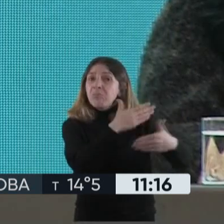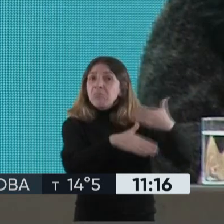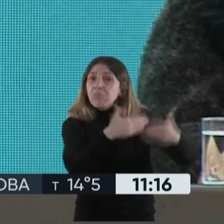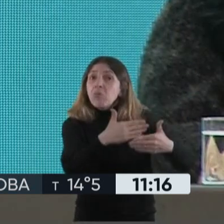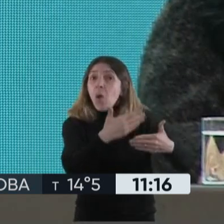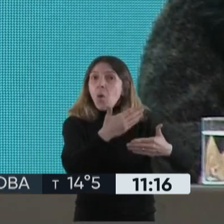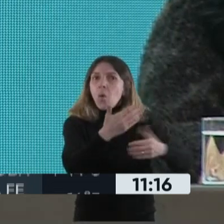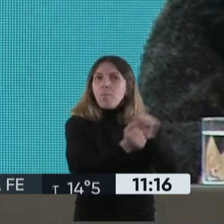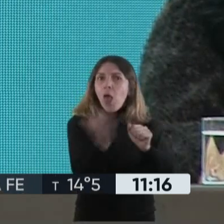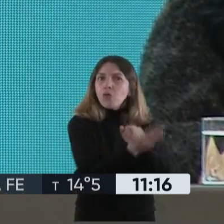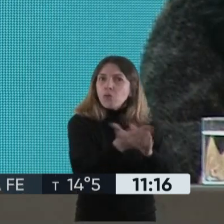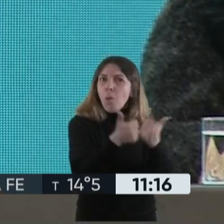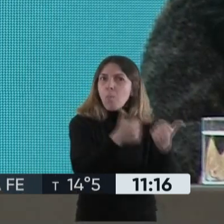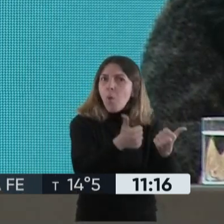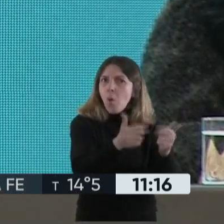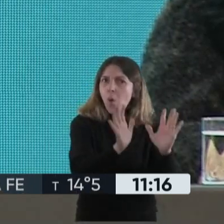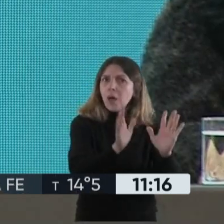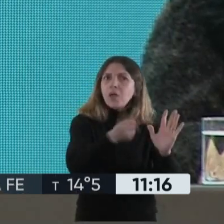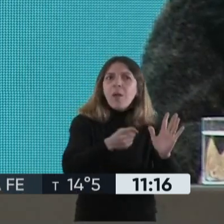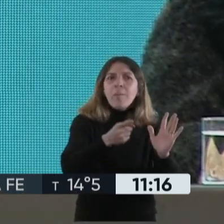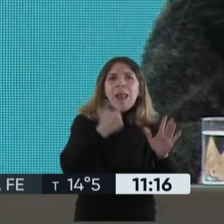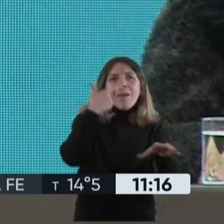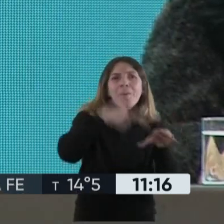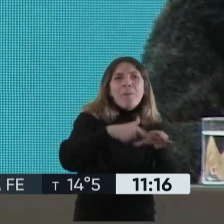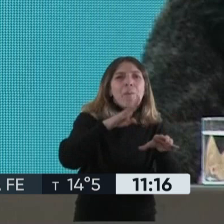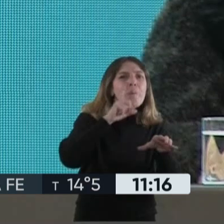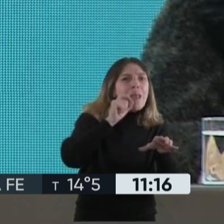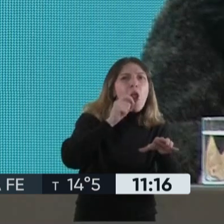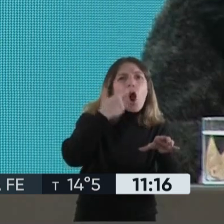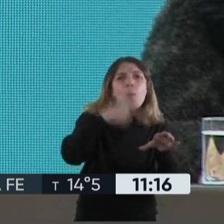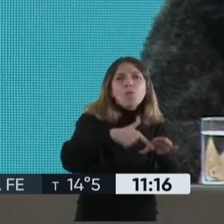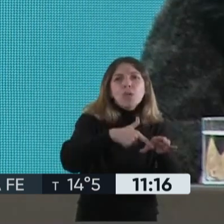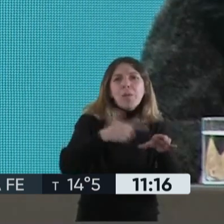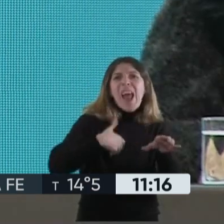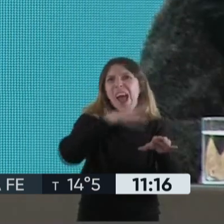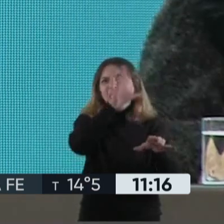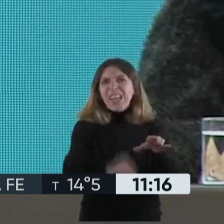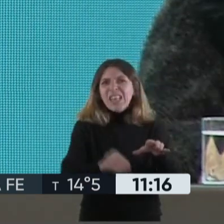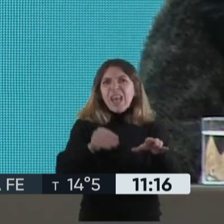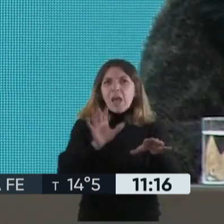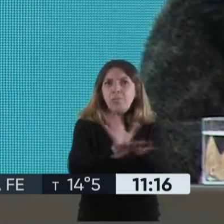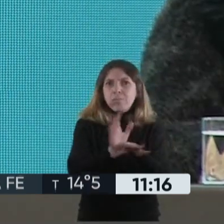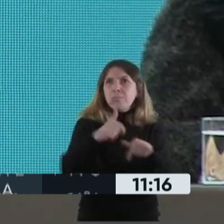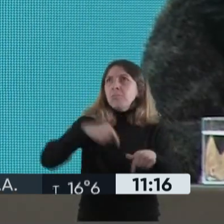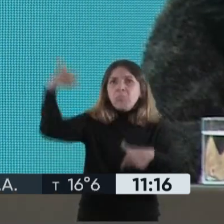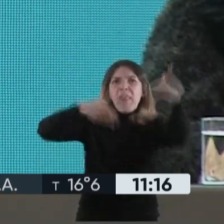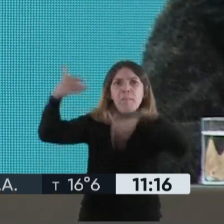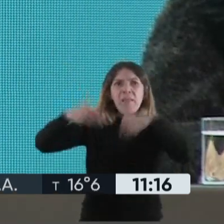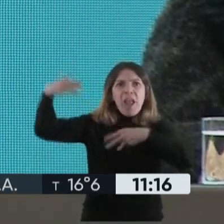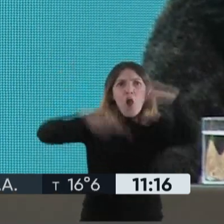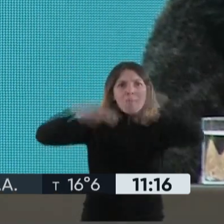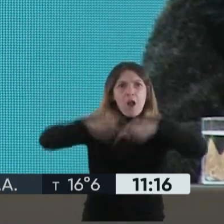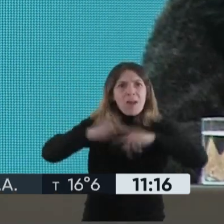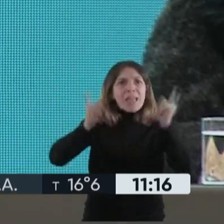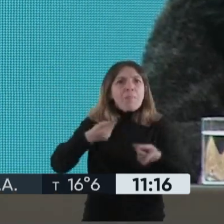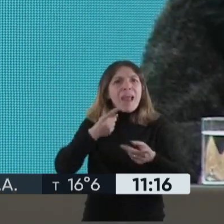buenos números y a demanda de más biocombustible en la Argentina, y eso también es importante rescatarlo. Lo mismo en energías